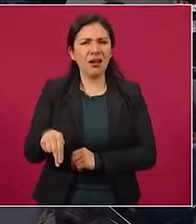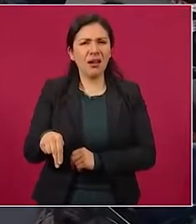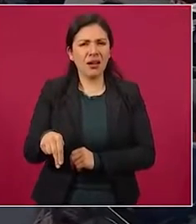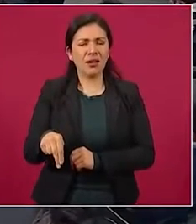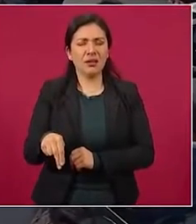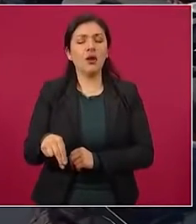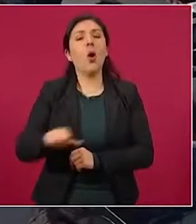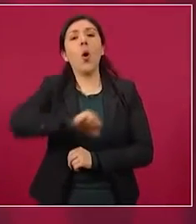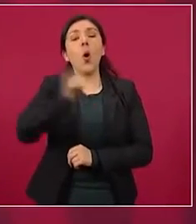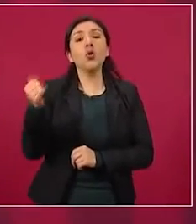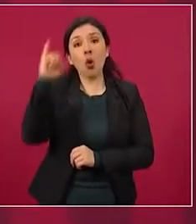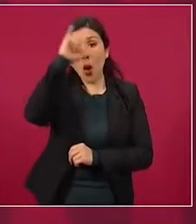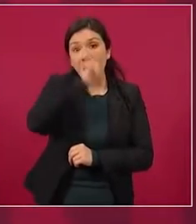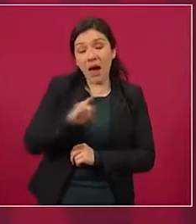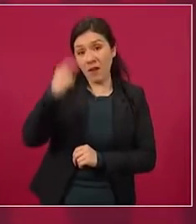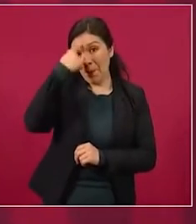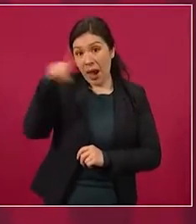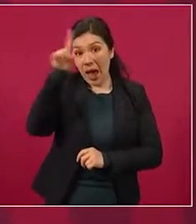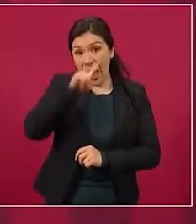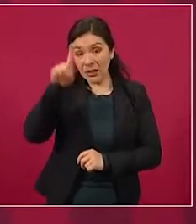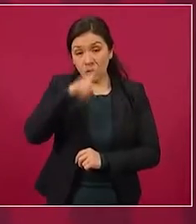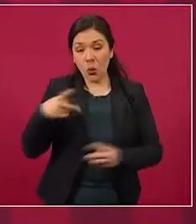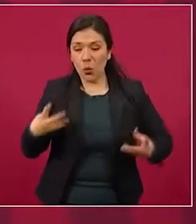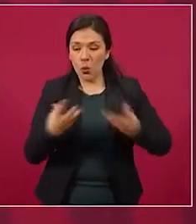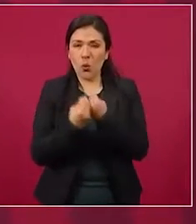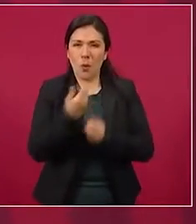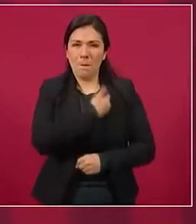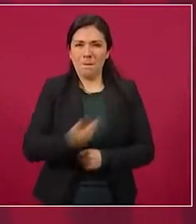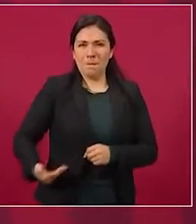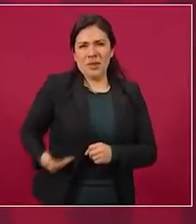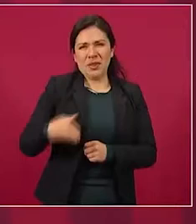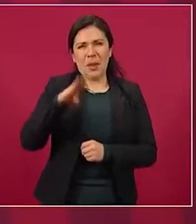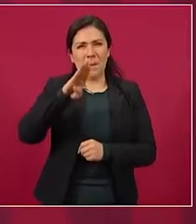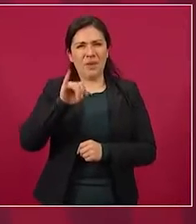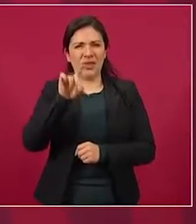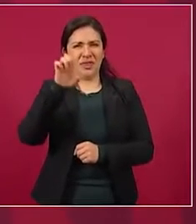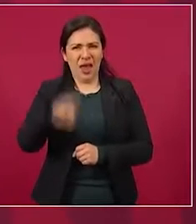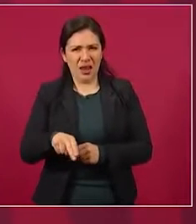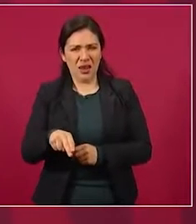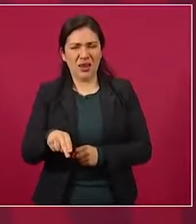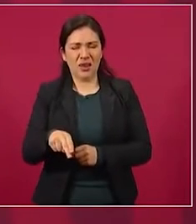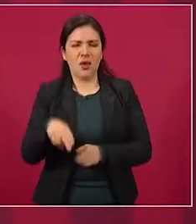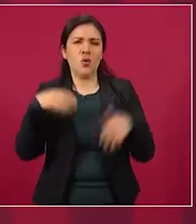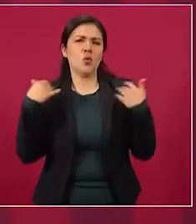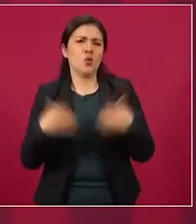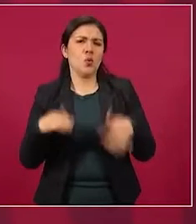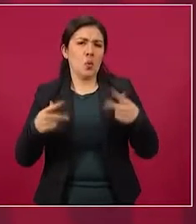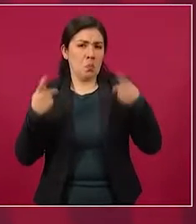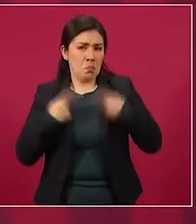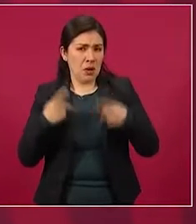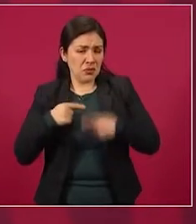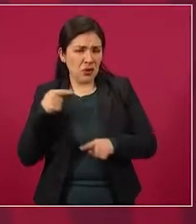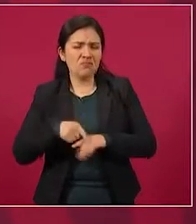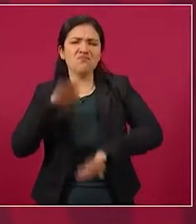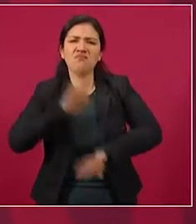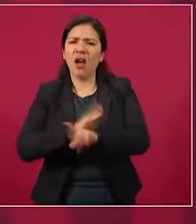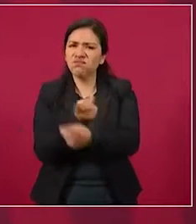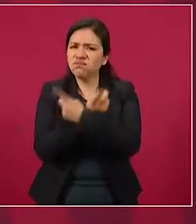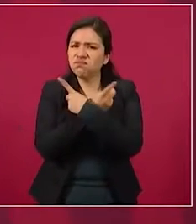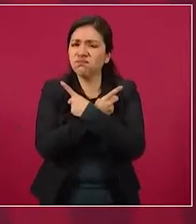el jefe de asesores del presidente Biden, Sullivan, es una gente